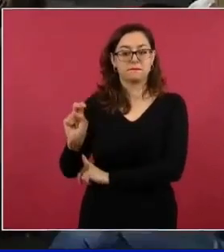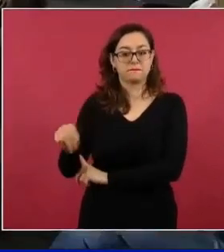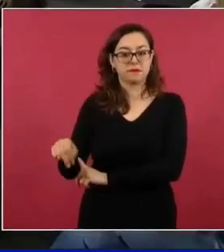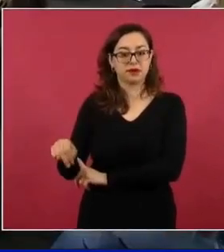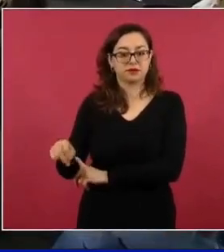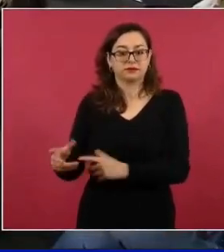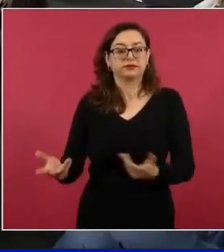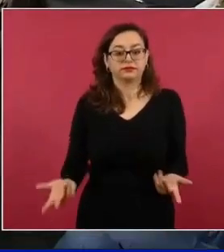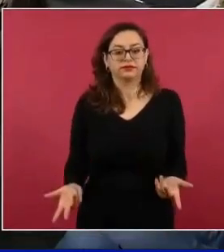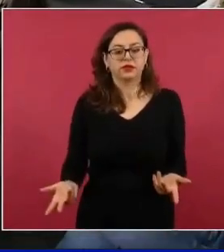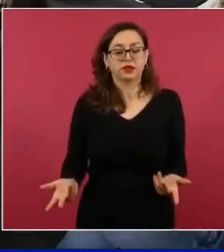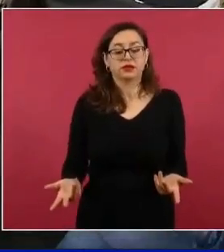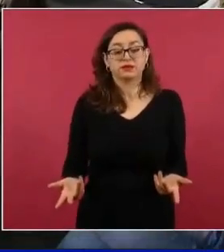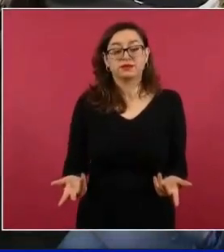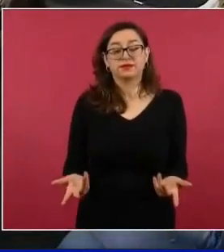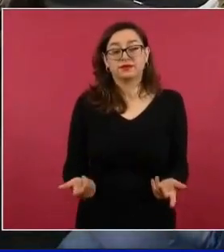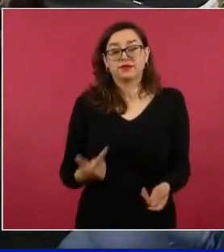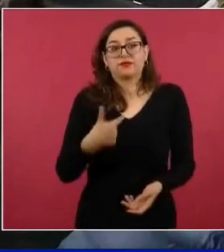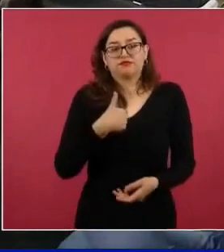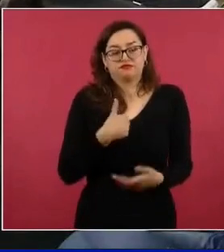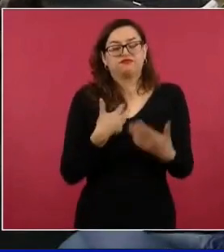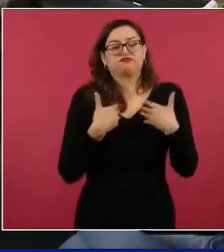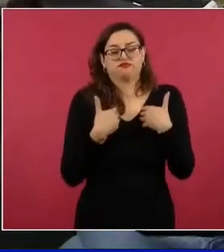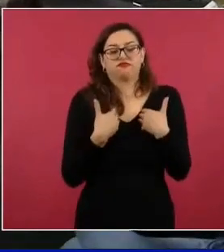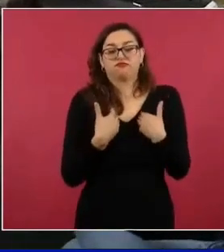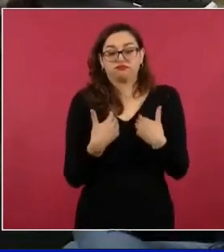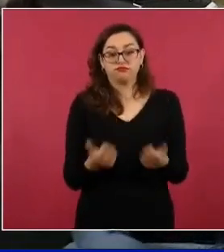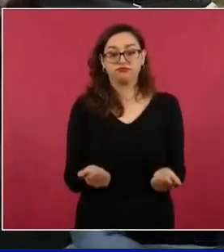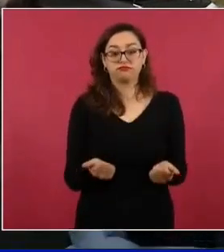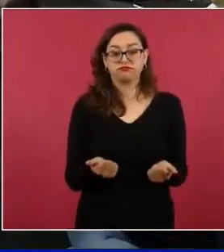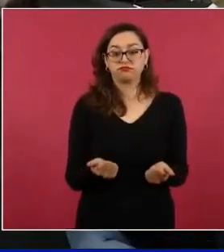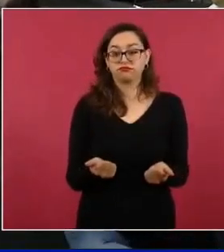el Poder Judicial, desde la Suprema Corte